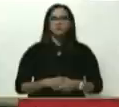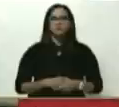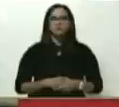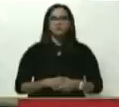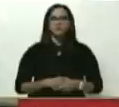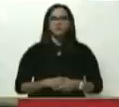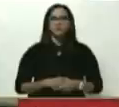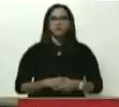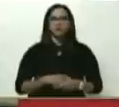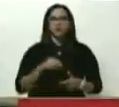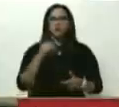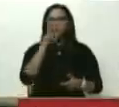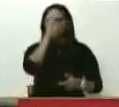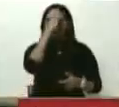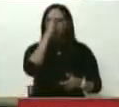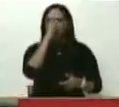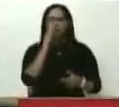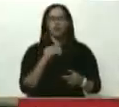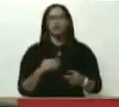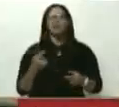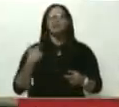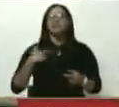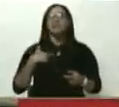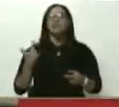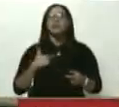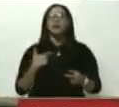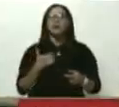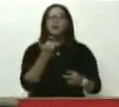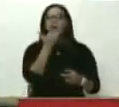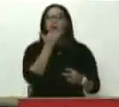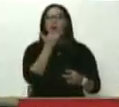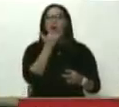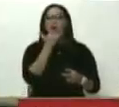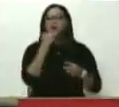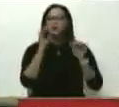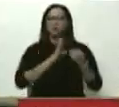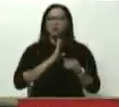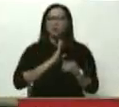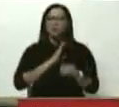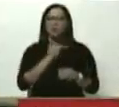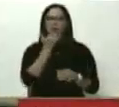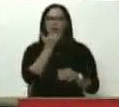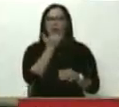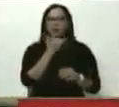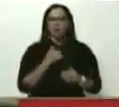Los tibios terminan enredados en su propia tibieza.